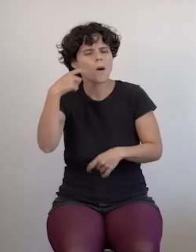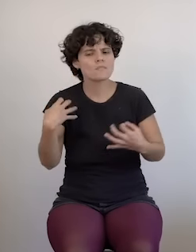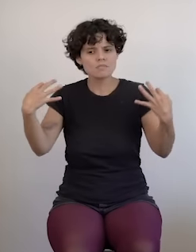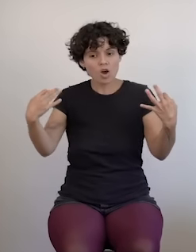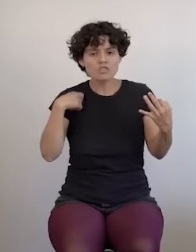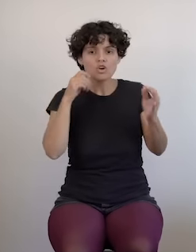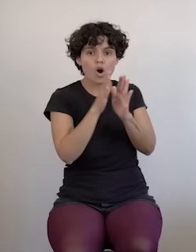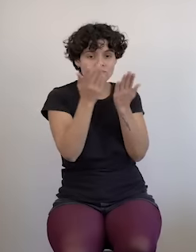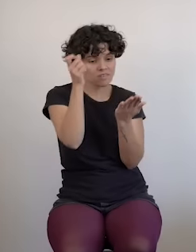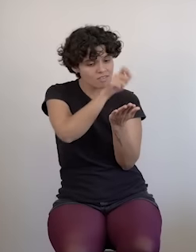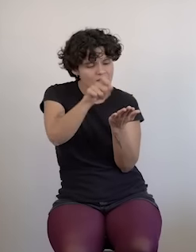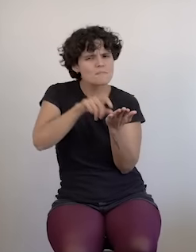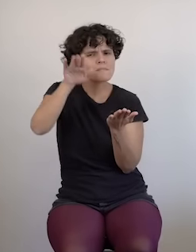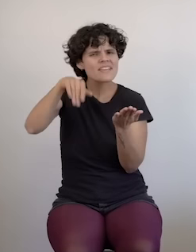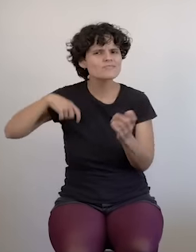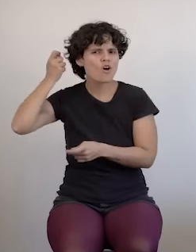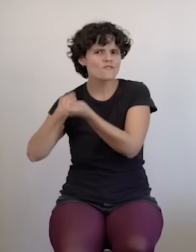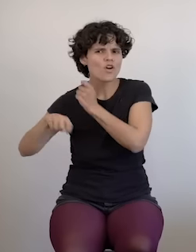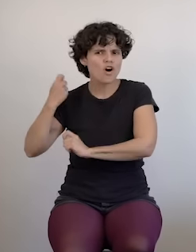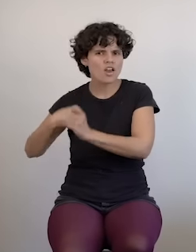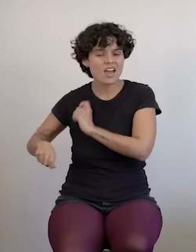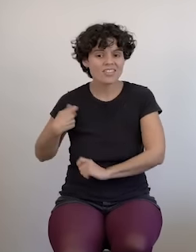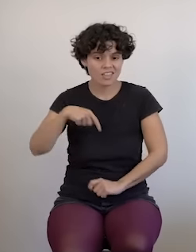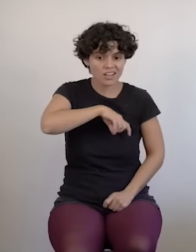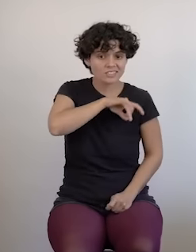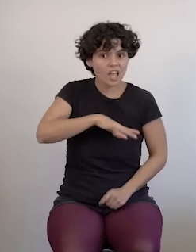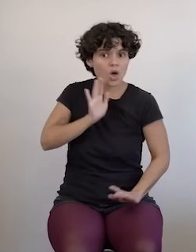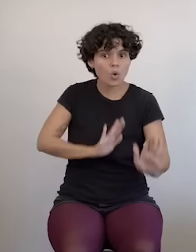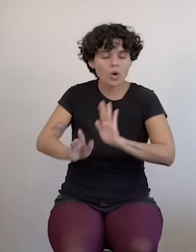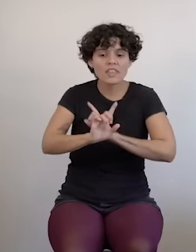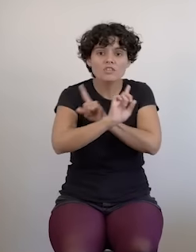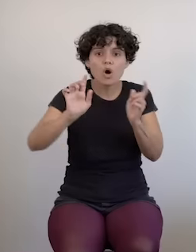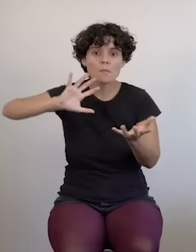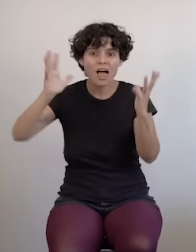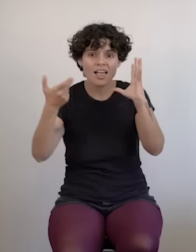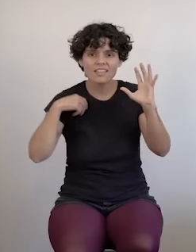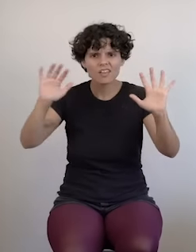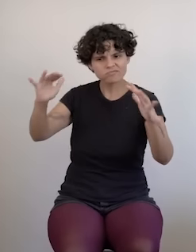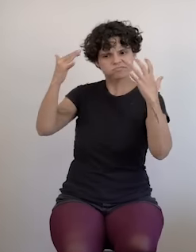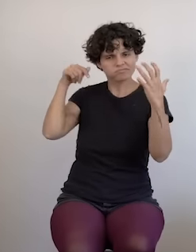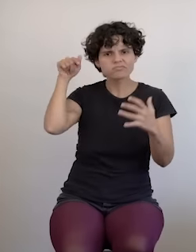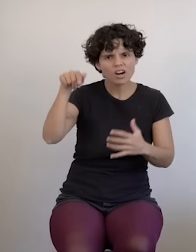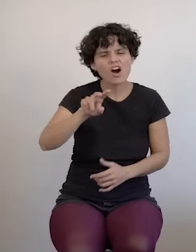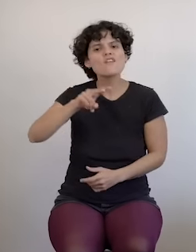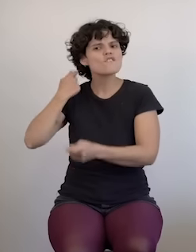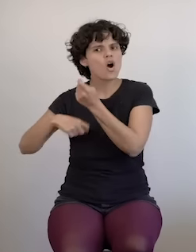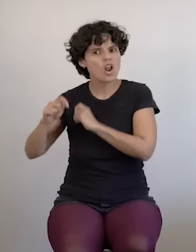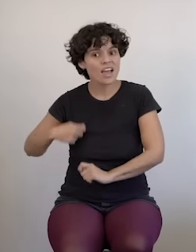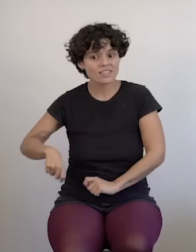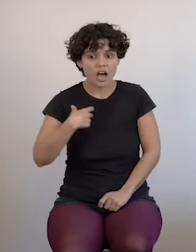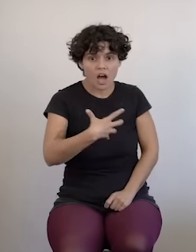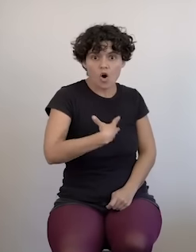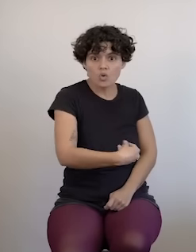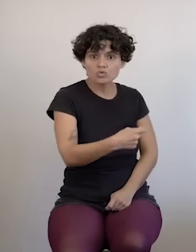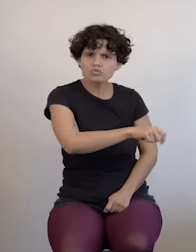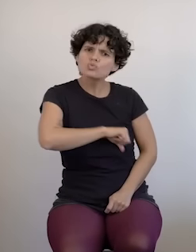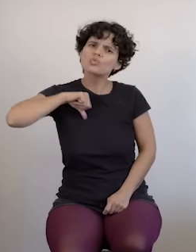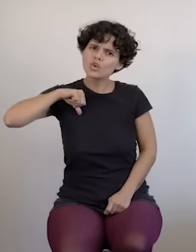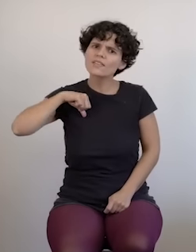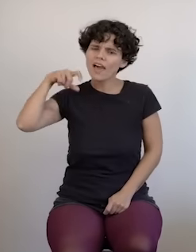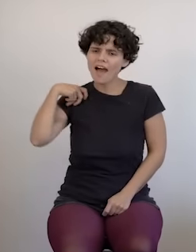bella Violeta. No la cuidaron en Chile, ahora conocida por todo el planeta. Orgullosa su hija, orgullosa